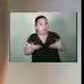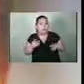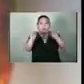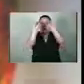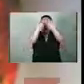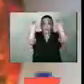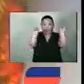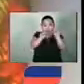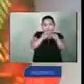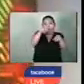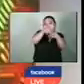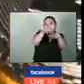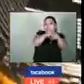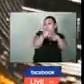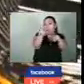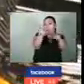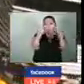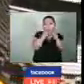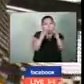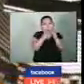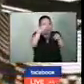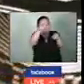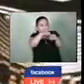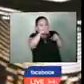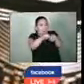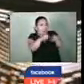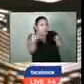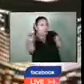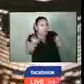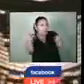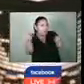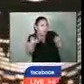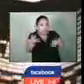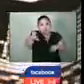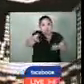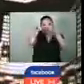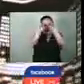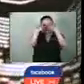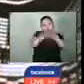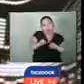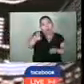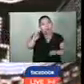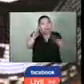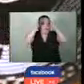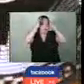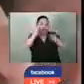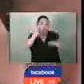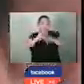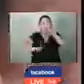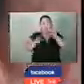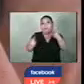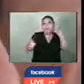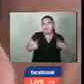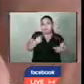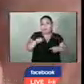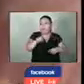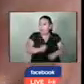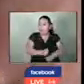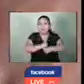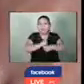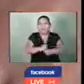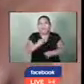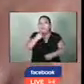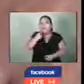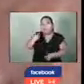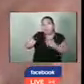billeteras electrónicas, en las cuales podrá optar si requerirán la criptomoneda o los dólares. Un mecanismo seguro, así lo